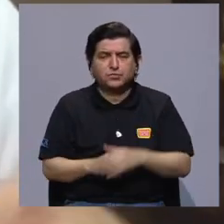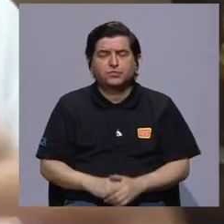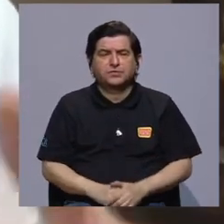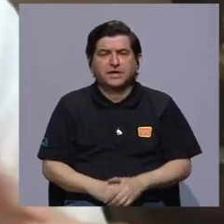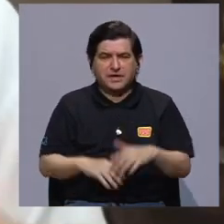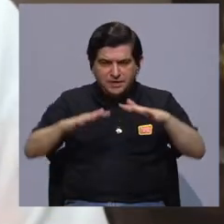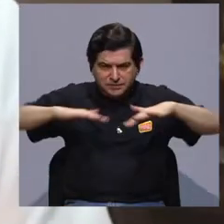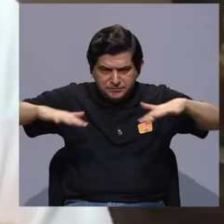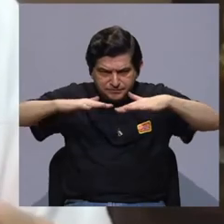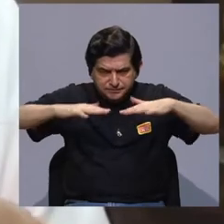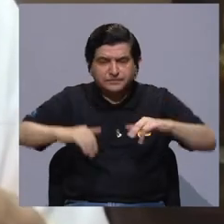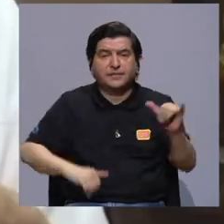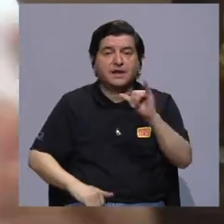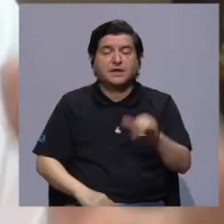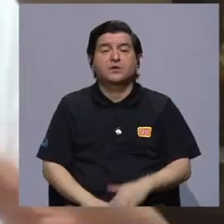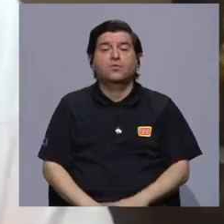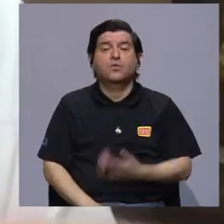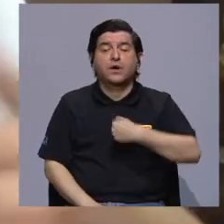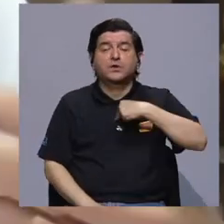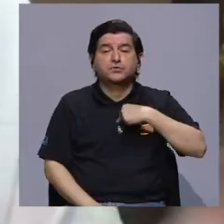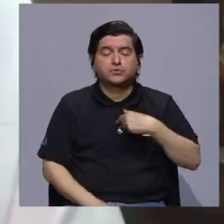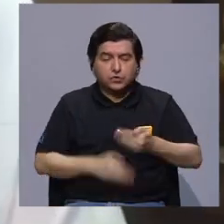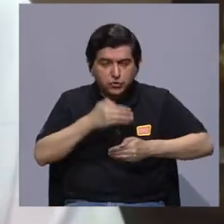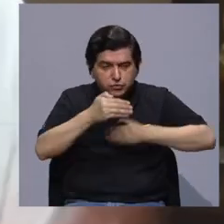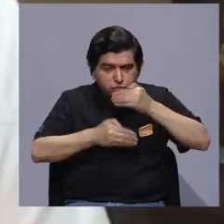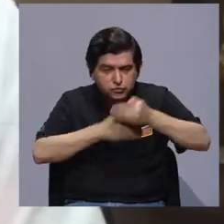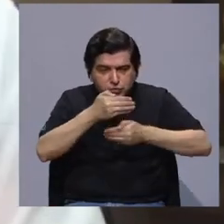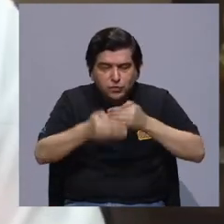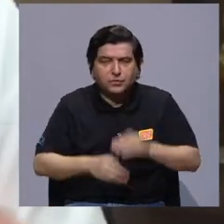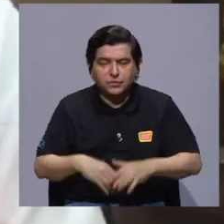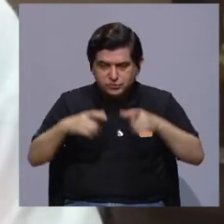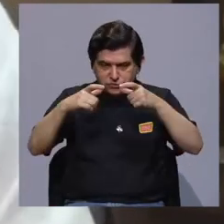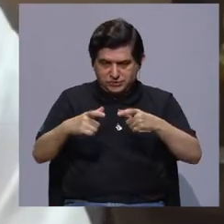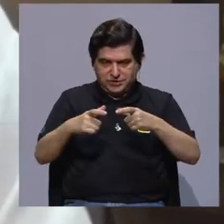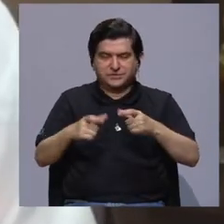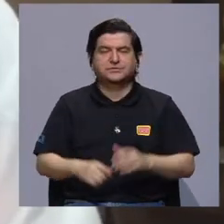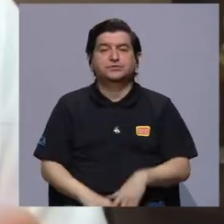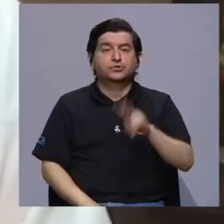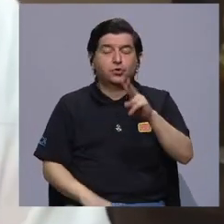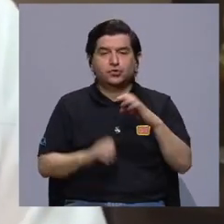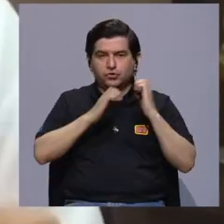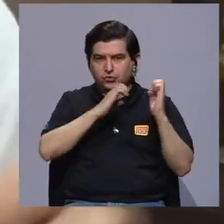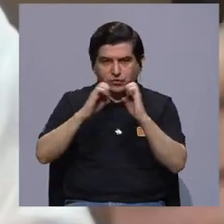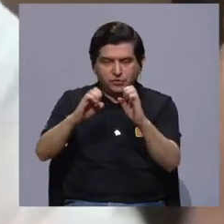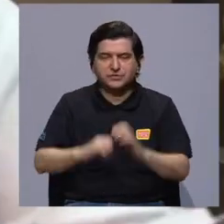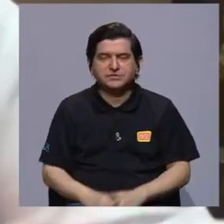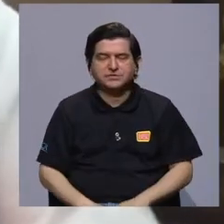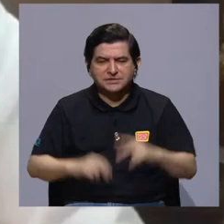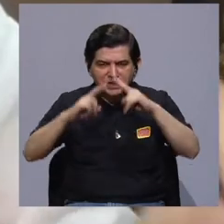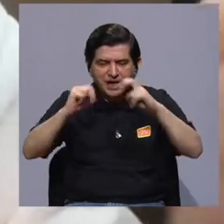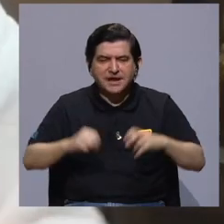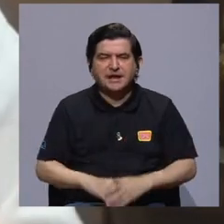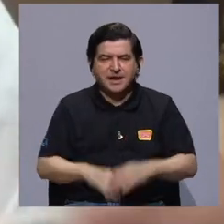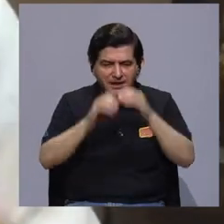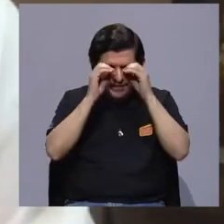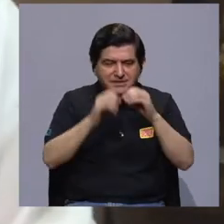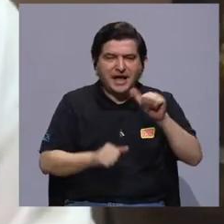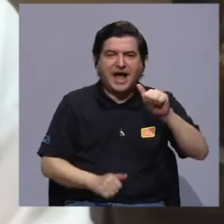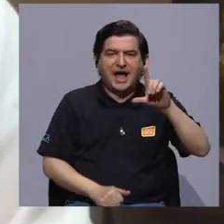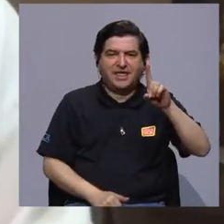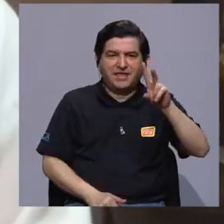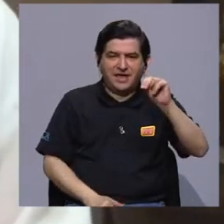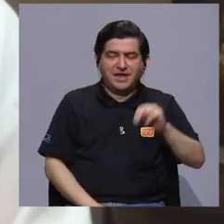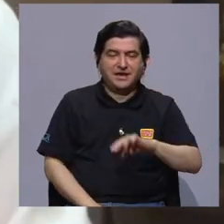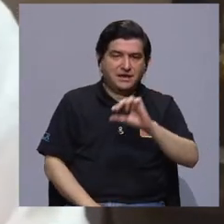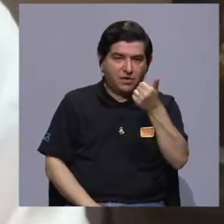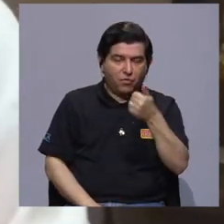el nido, etcétera, y también cultivamos. Entonces usamos dos estrategias, análisis de la comunidad de microbios a través